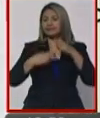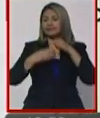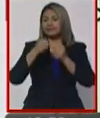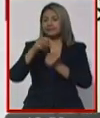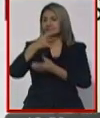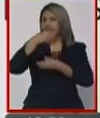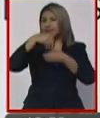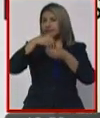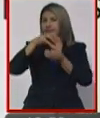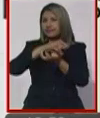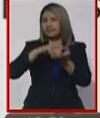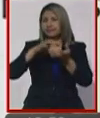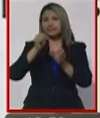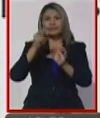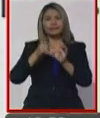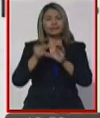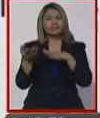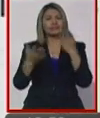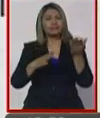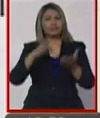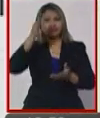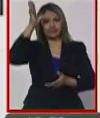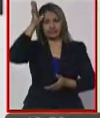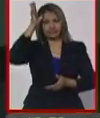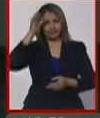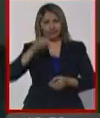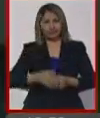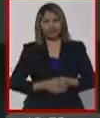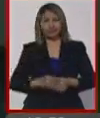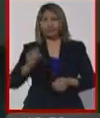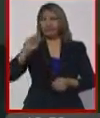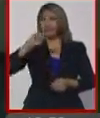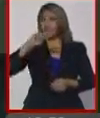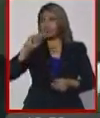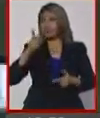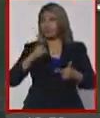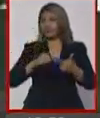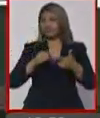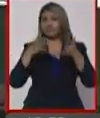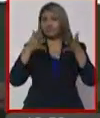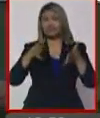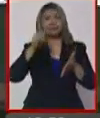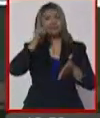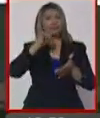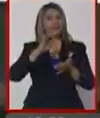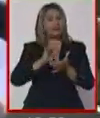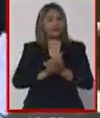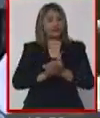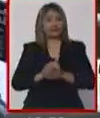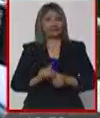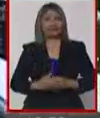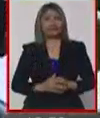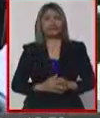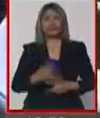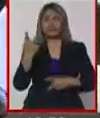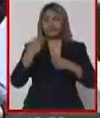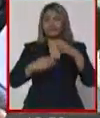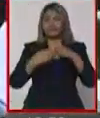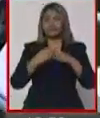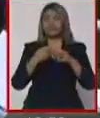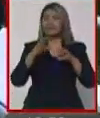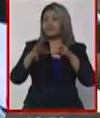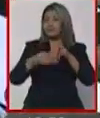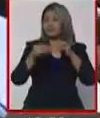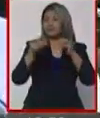problemas psicológicos. Primero, la muerte de su señor padre. En segundo lugar, el abandono de su esposa. Y esos problemas le han